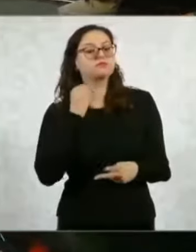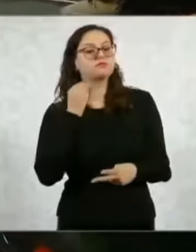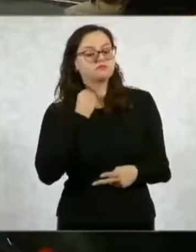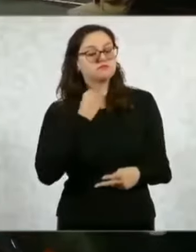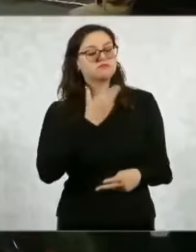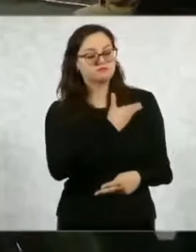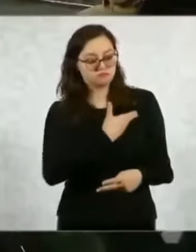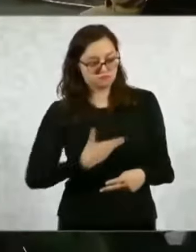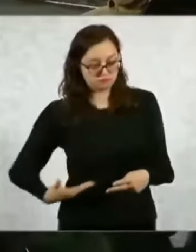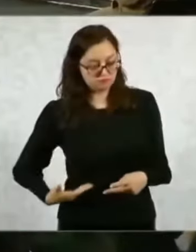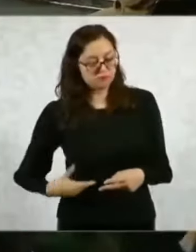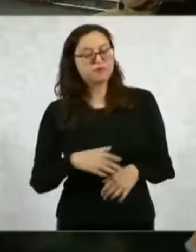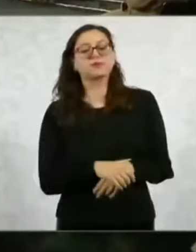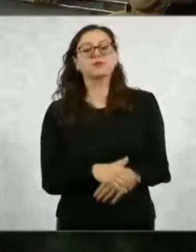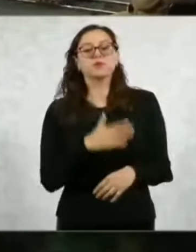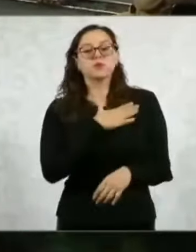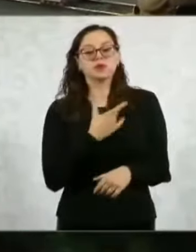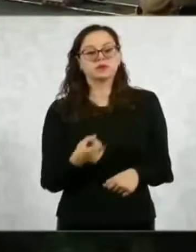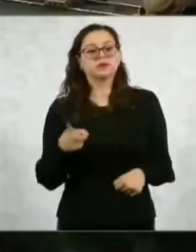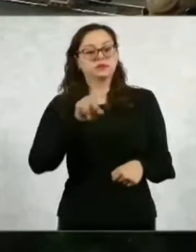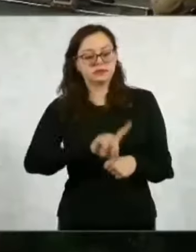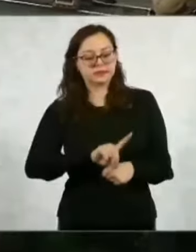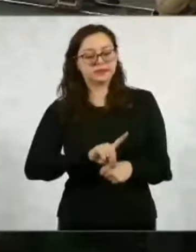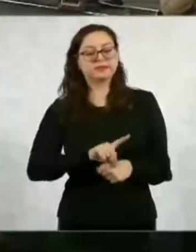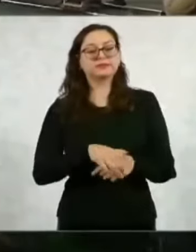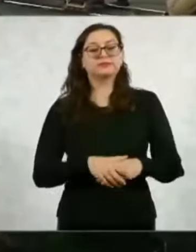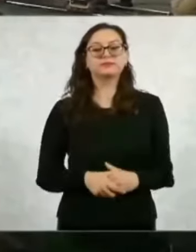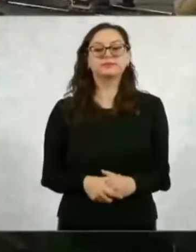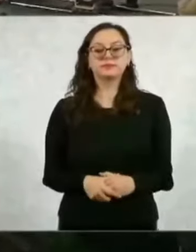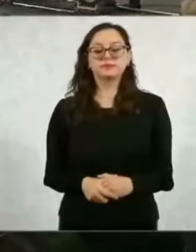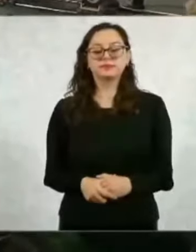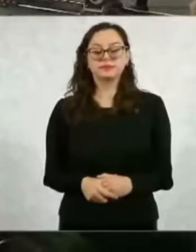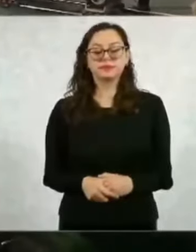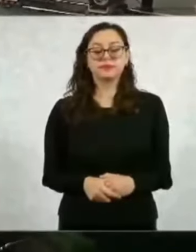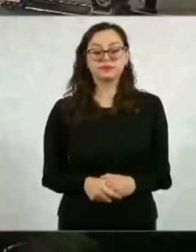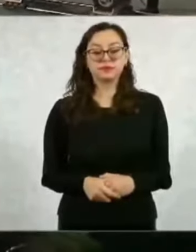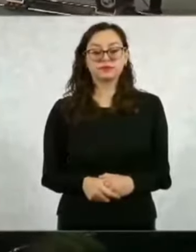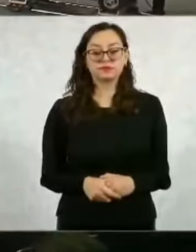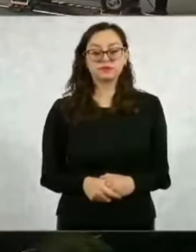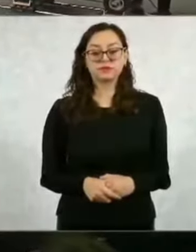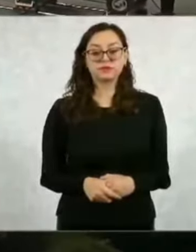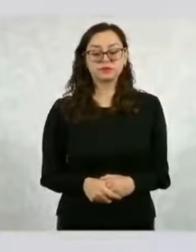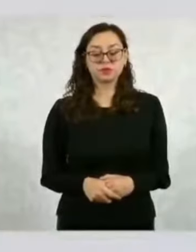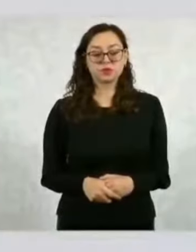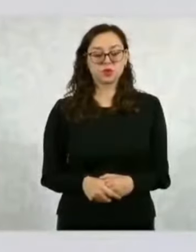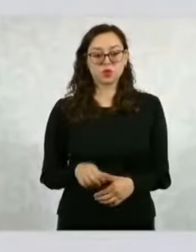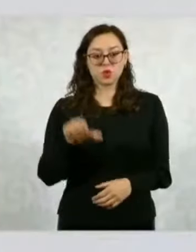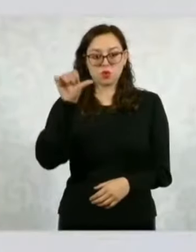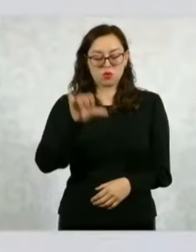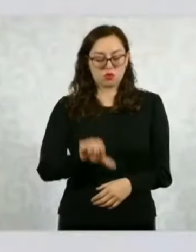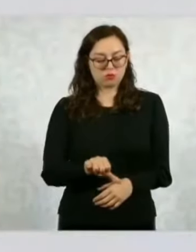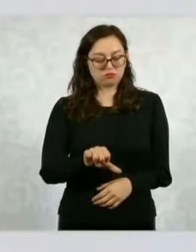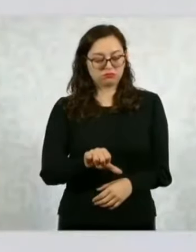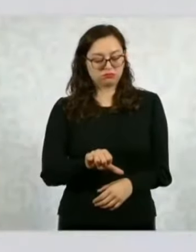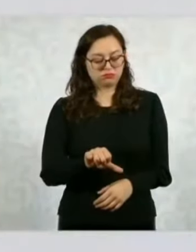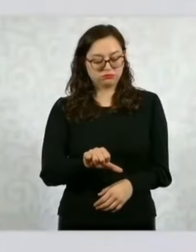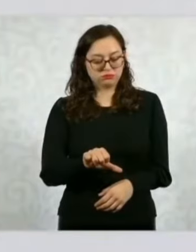días. Es para mí un momento de mucha distinción que la